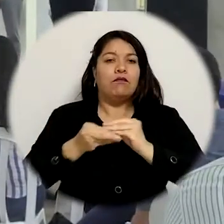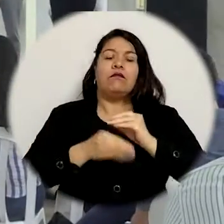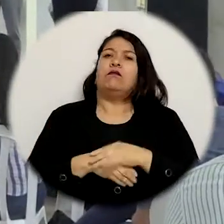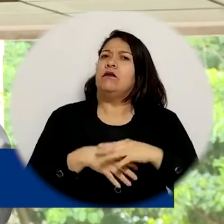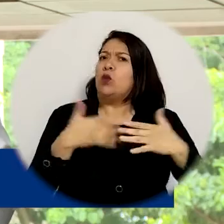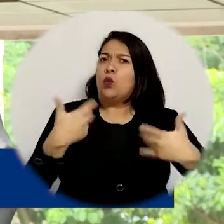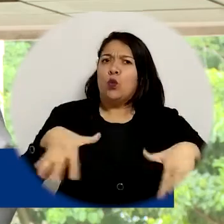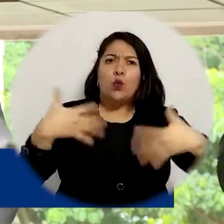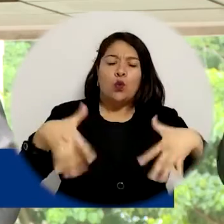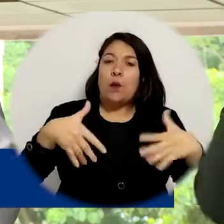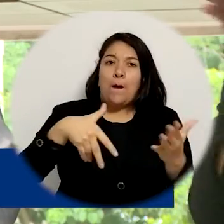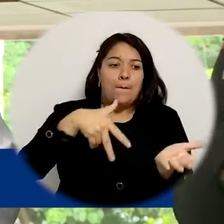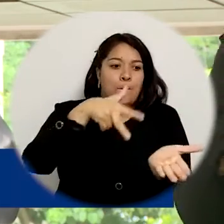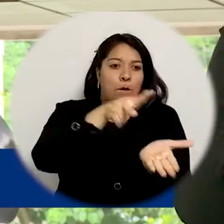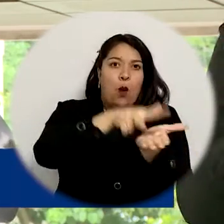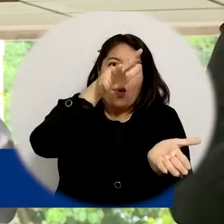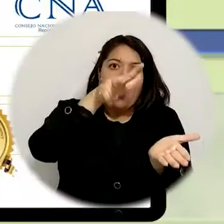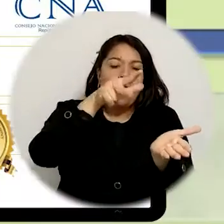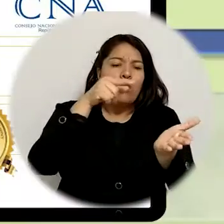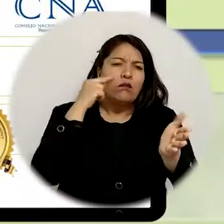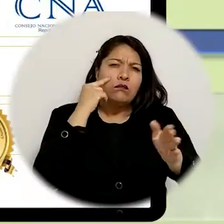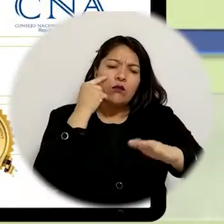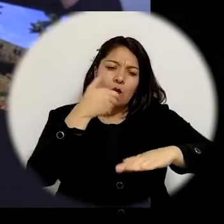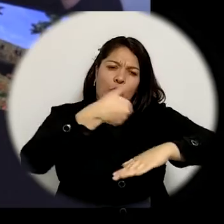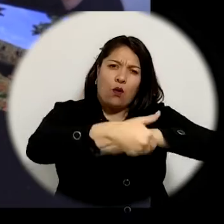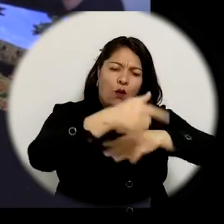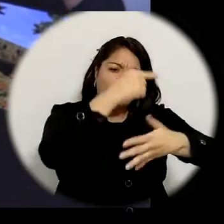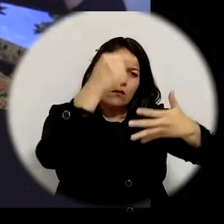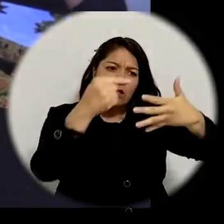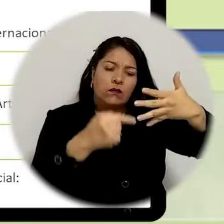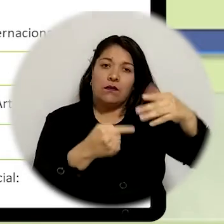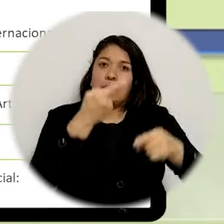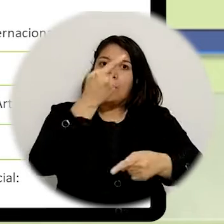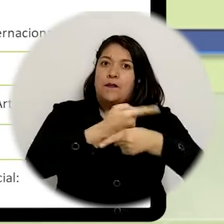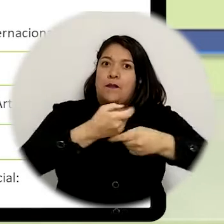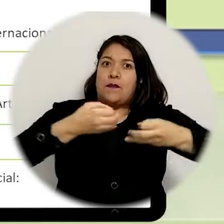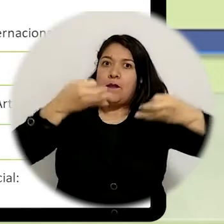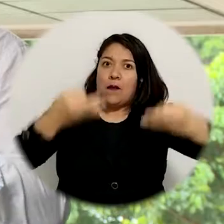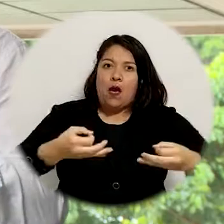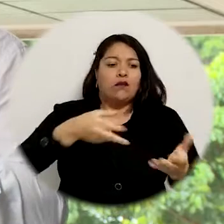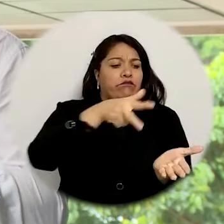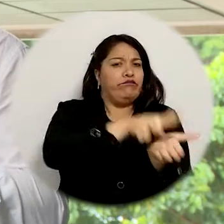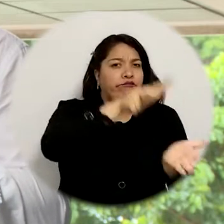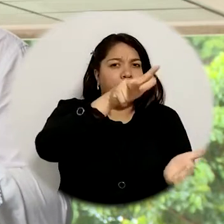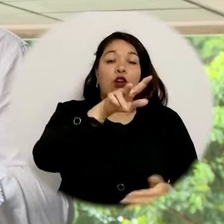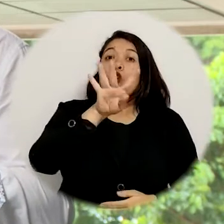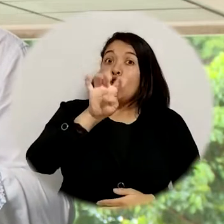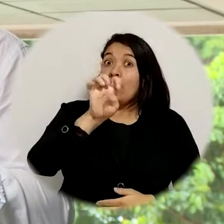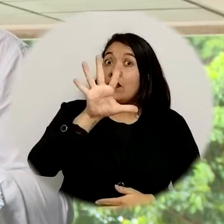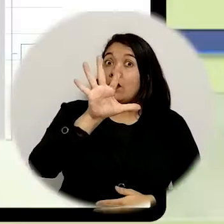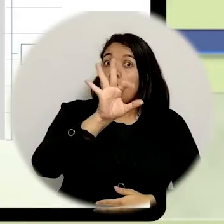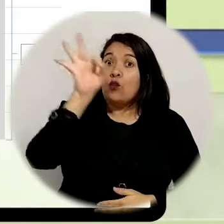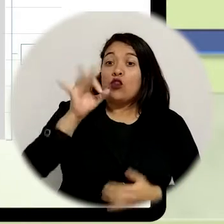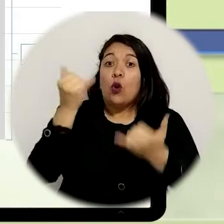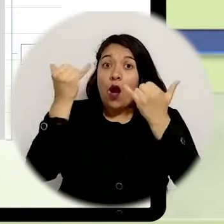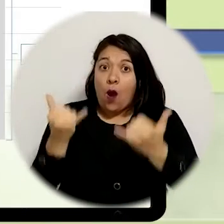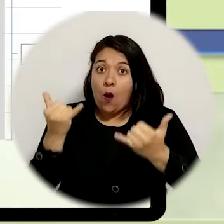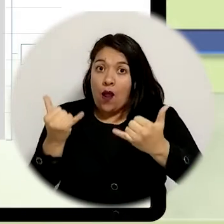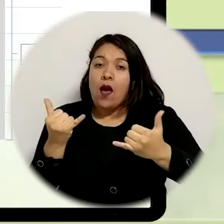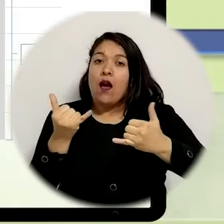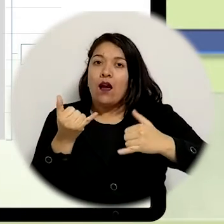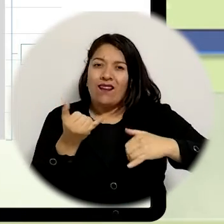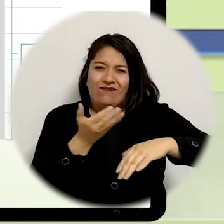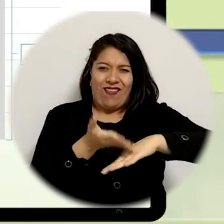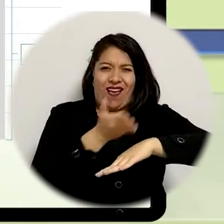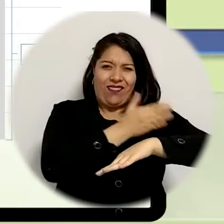Consolidamos los indicadores clave para el logro de la acreditación institucional. Estamos en un 95% de ejecución presupuestal,